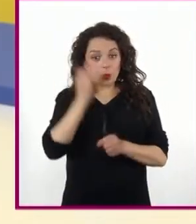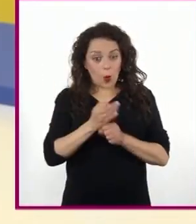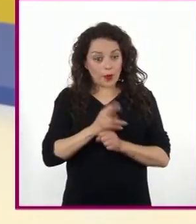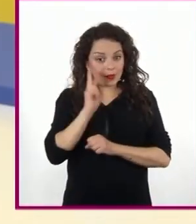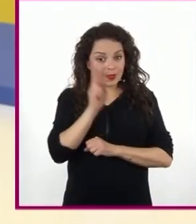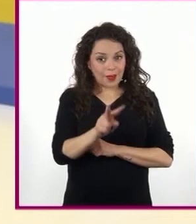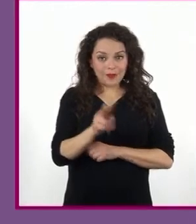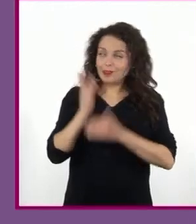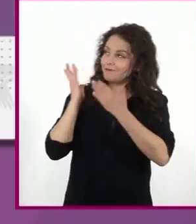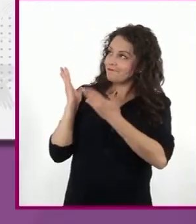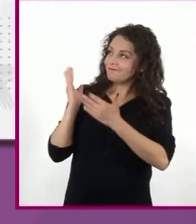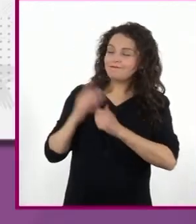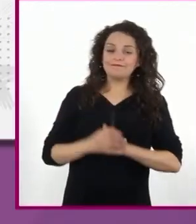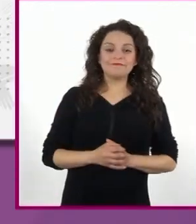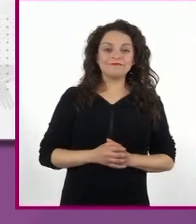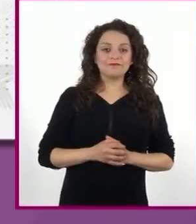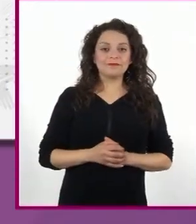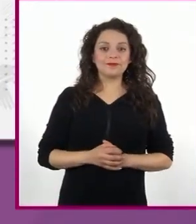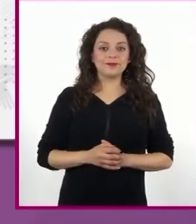tratando.